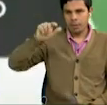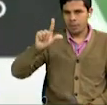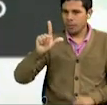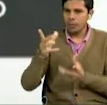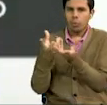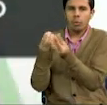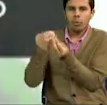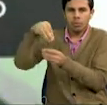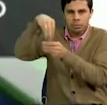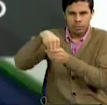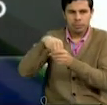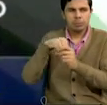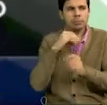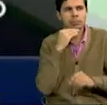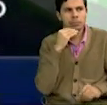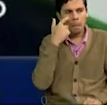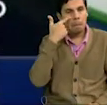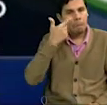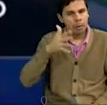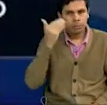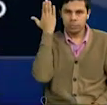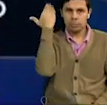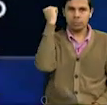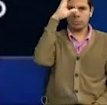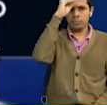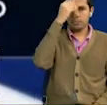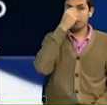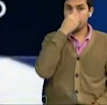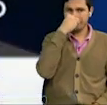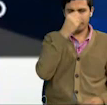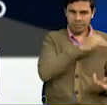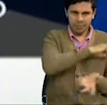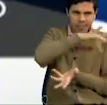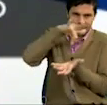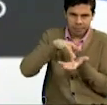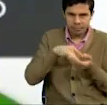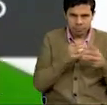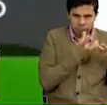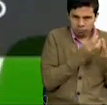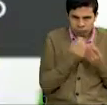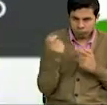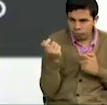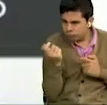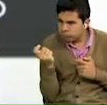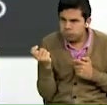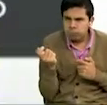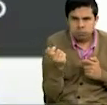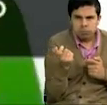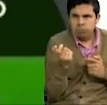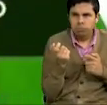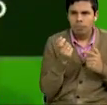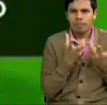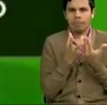Según se conoce, anoche mismo entró la fuerza pública, o sea, por tierra. Y en este momento